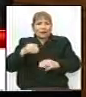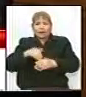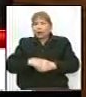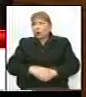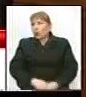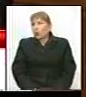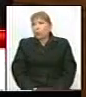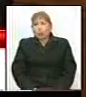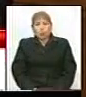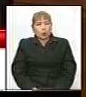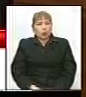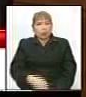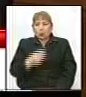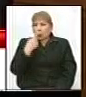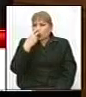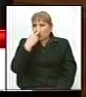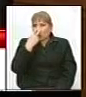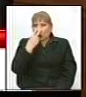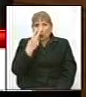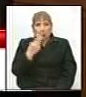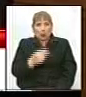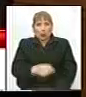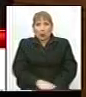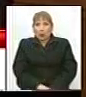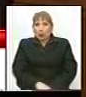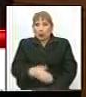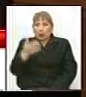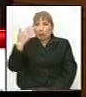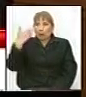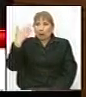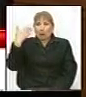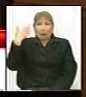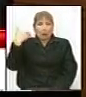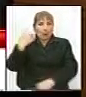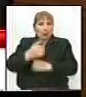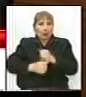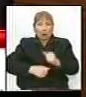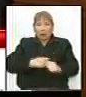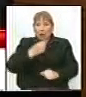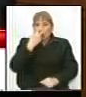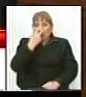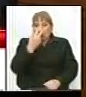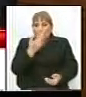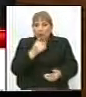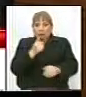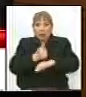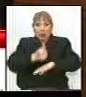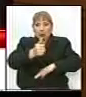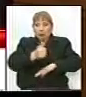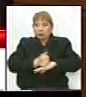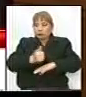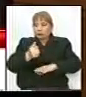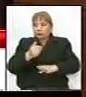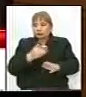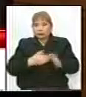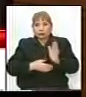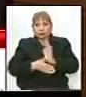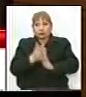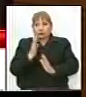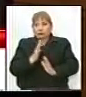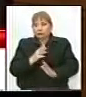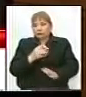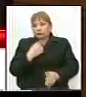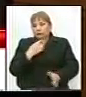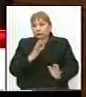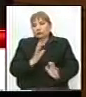eso no se ha visto en los últimos, en realidad muchos años han pasado, de que alguien pueda acusar que ha habido un tema de fraude. Ese